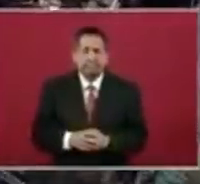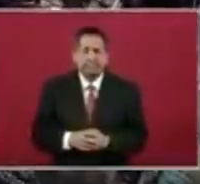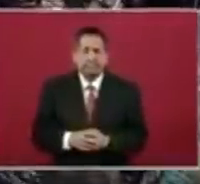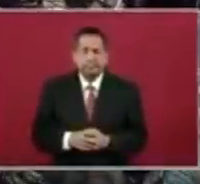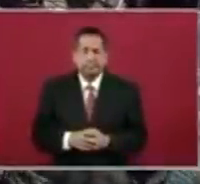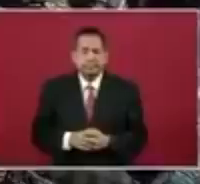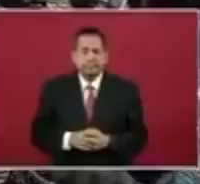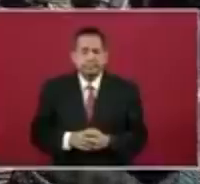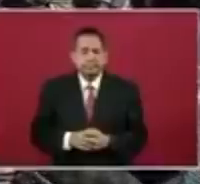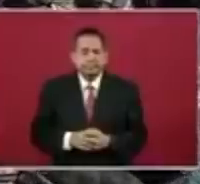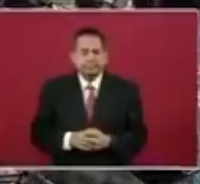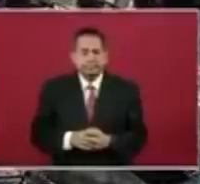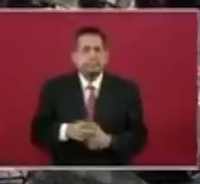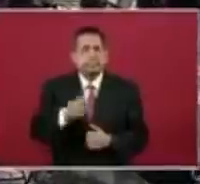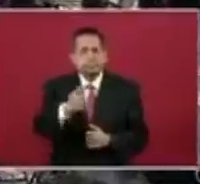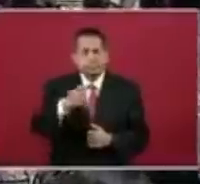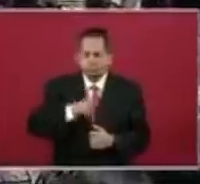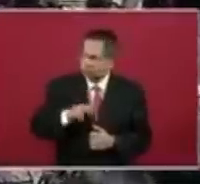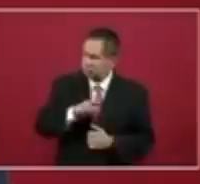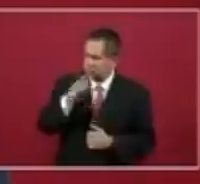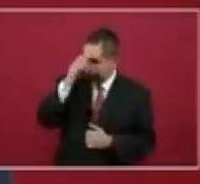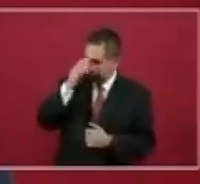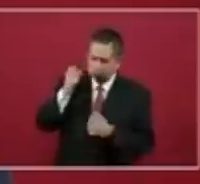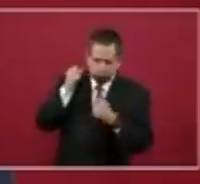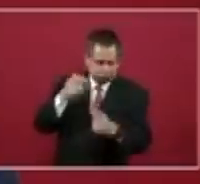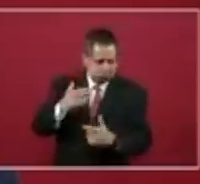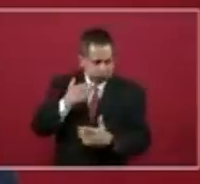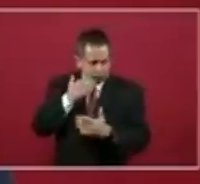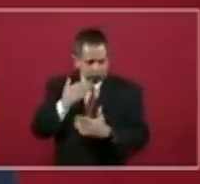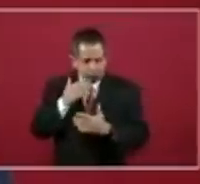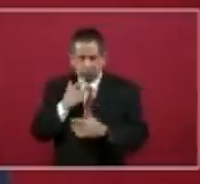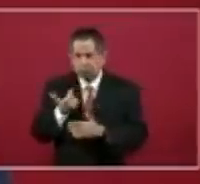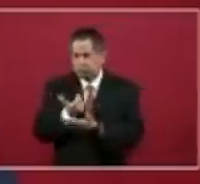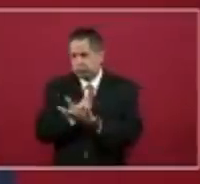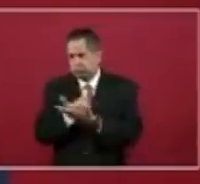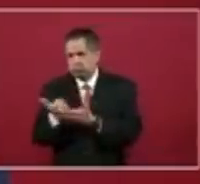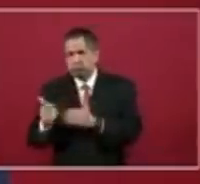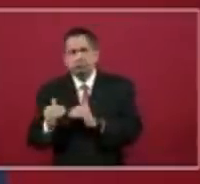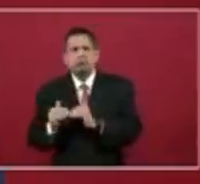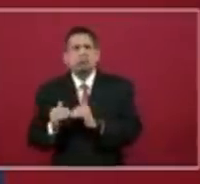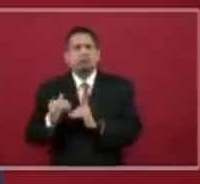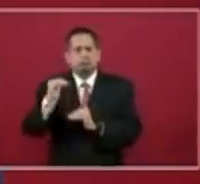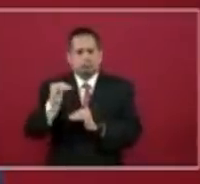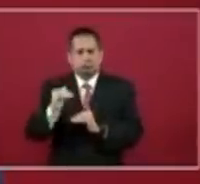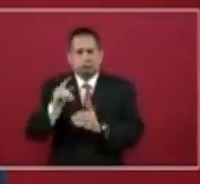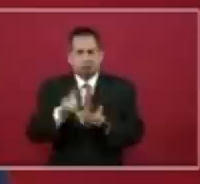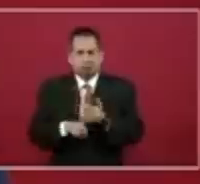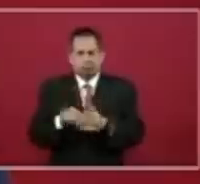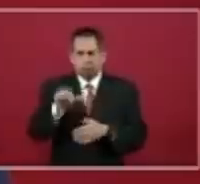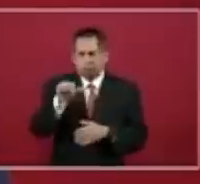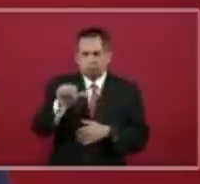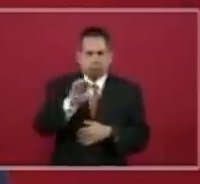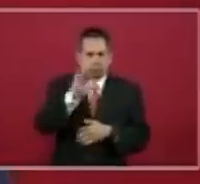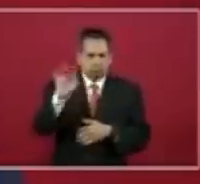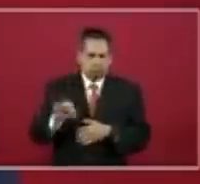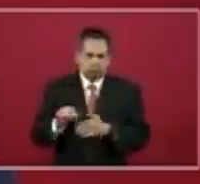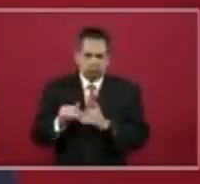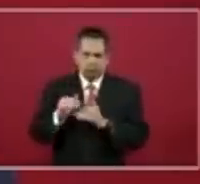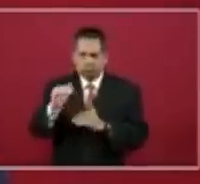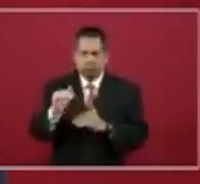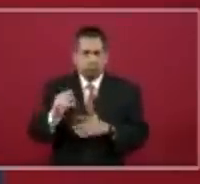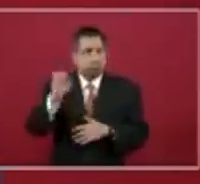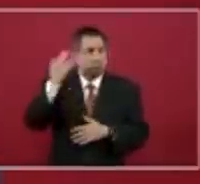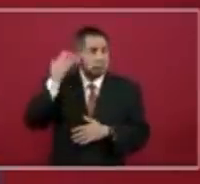hizo pues un reconocimiento a lo que se logró de un aumento al salario mínimo del 16%, que no se